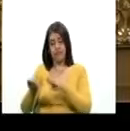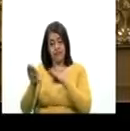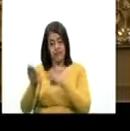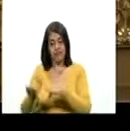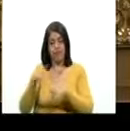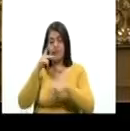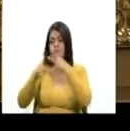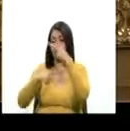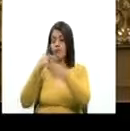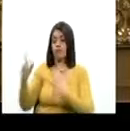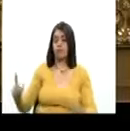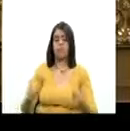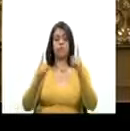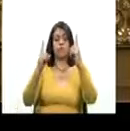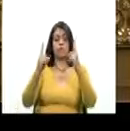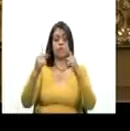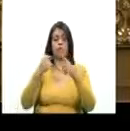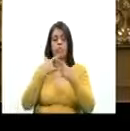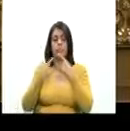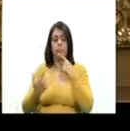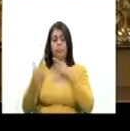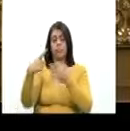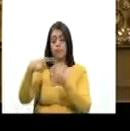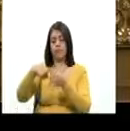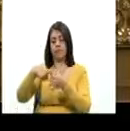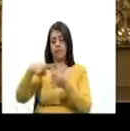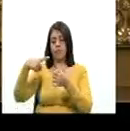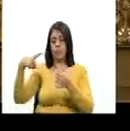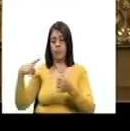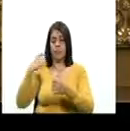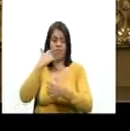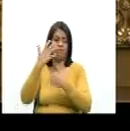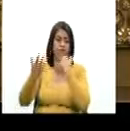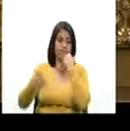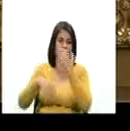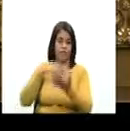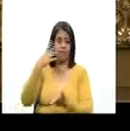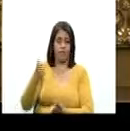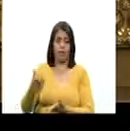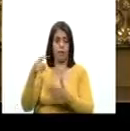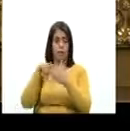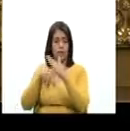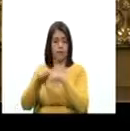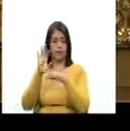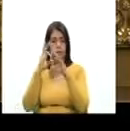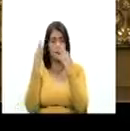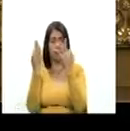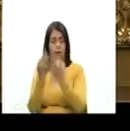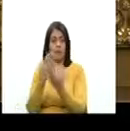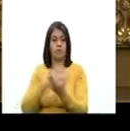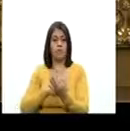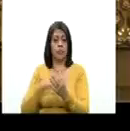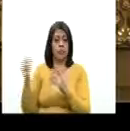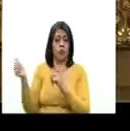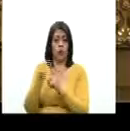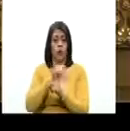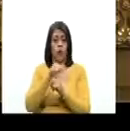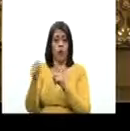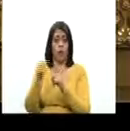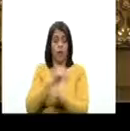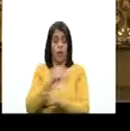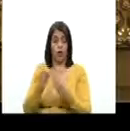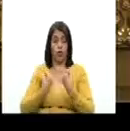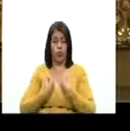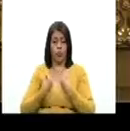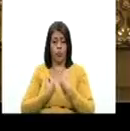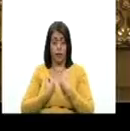los políticos, me empezó a defenestrar, a insultarme, a meterse con mi familia, me llegaron a golpear. Yo viví lo que es